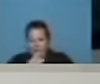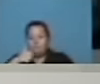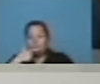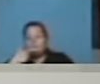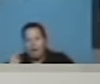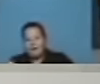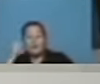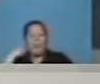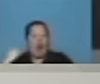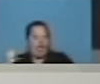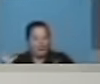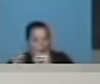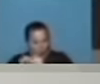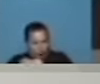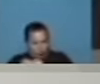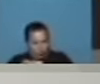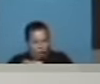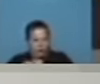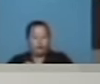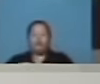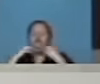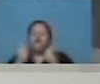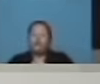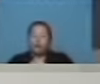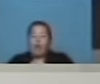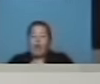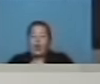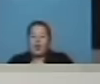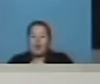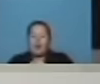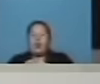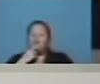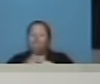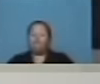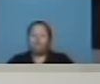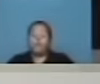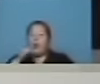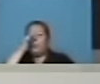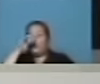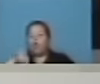Massa y a José Manuel de la Sota. En total cosecharon, sí. Si lo sumamos, el